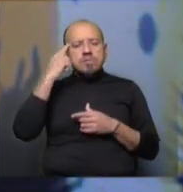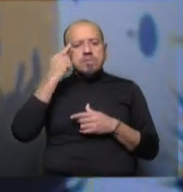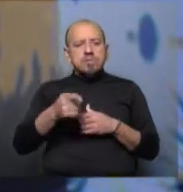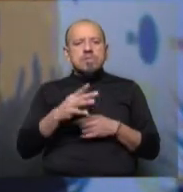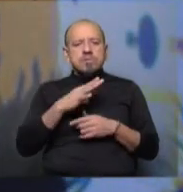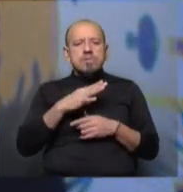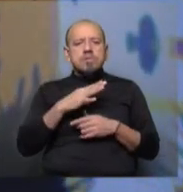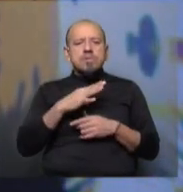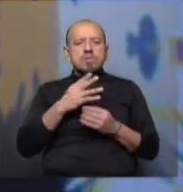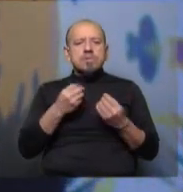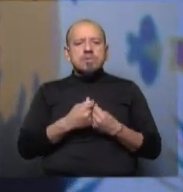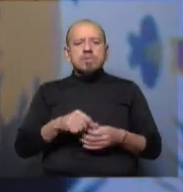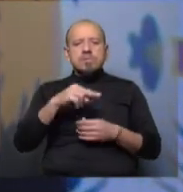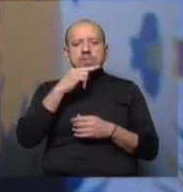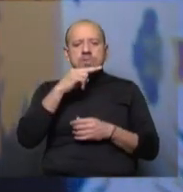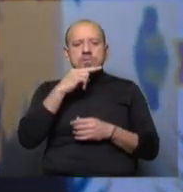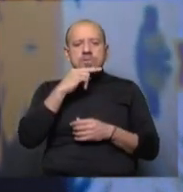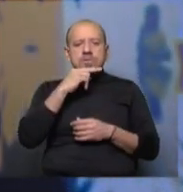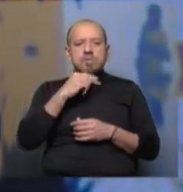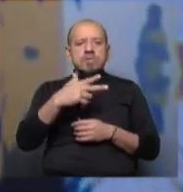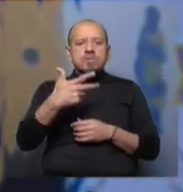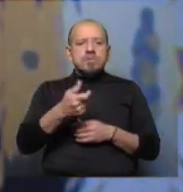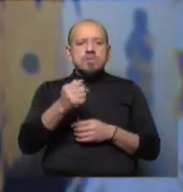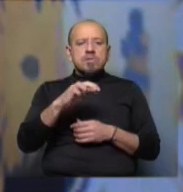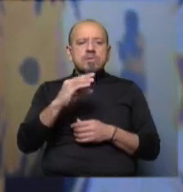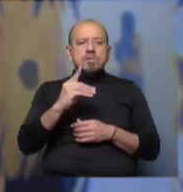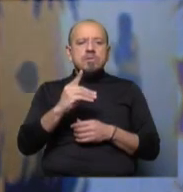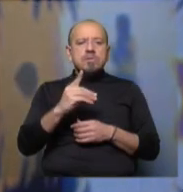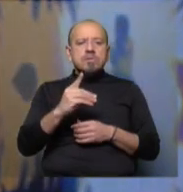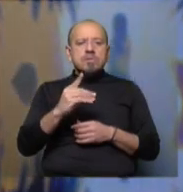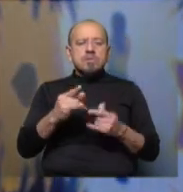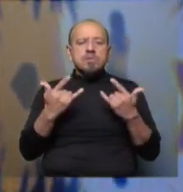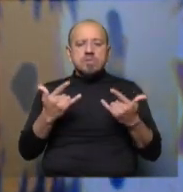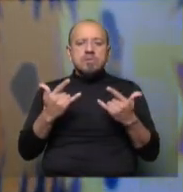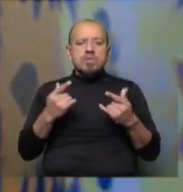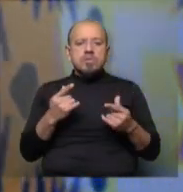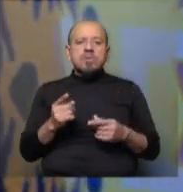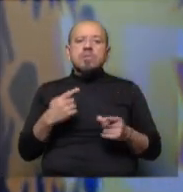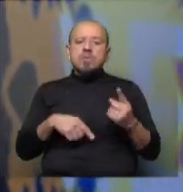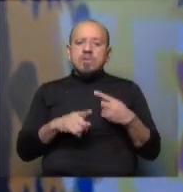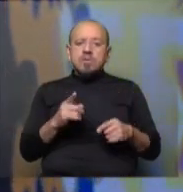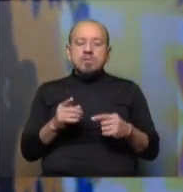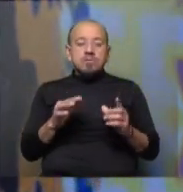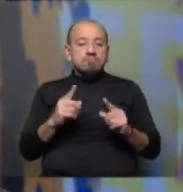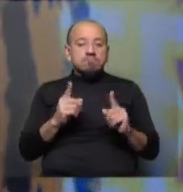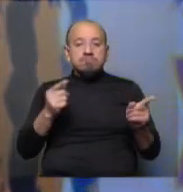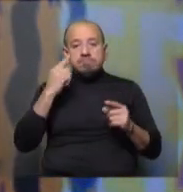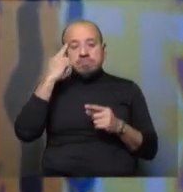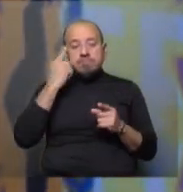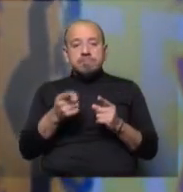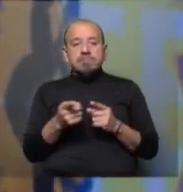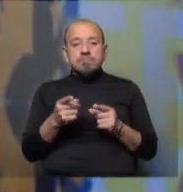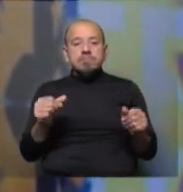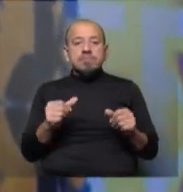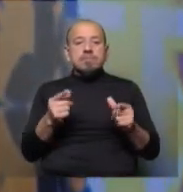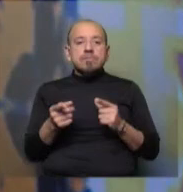mucho dentro del género del metal o del hard rock, y eso es que está todo un poco retro, como está sonando. Pero fue sin pensarlo, nos empezaron a salir los